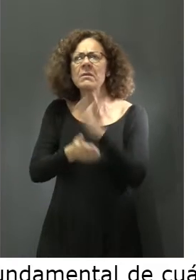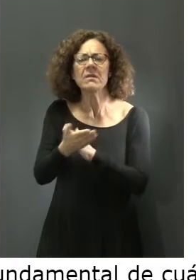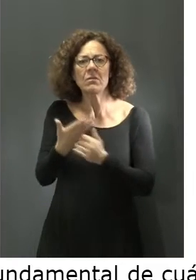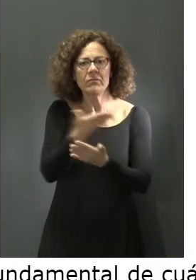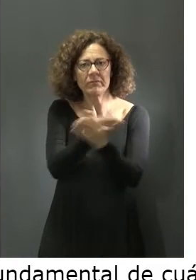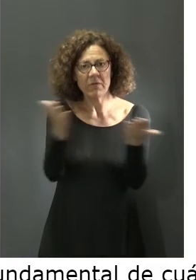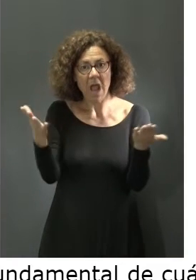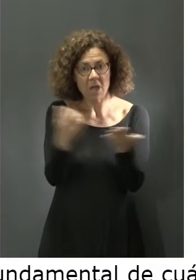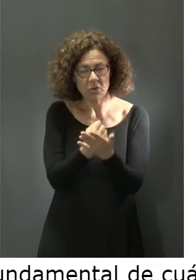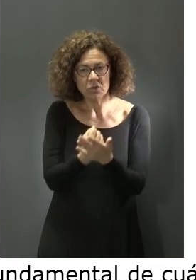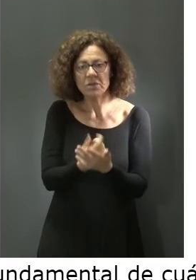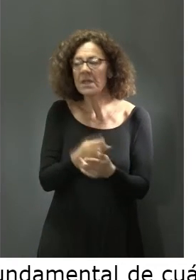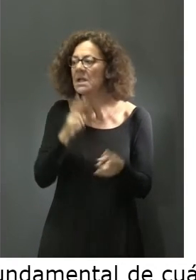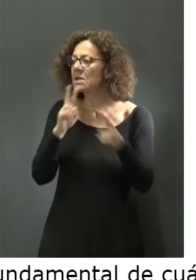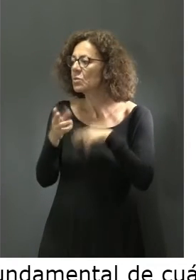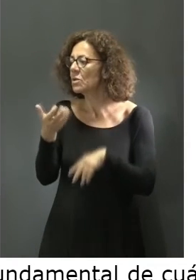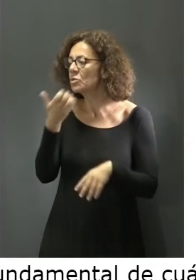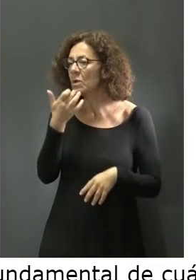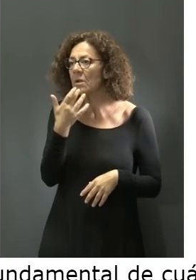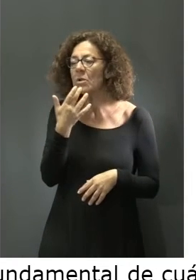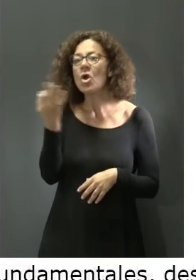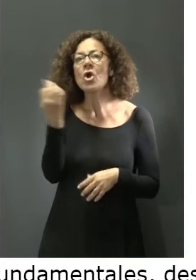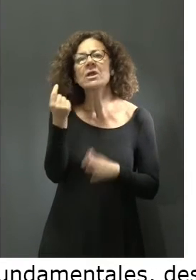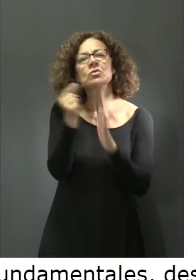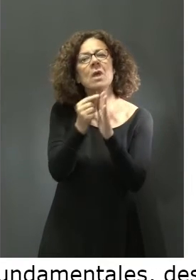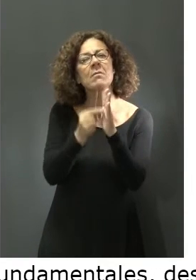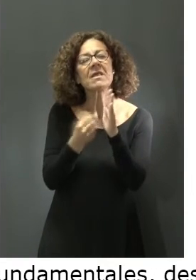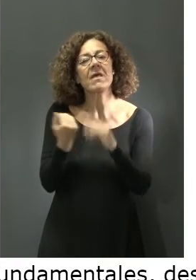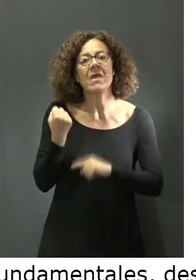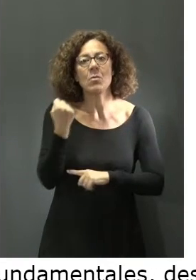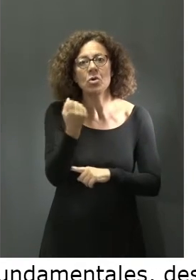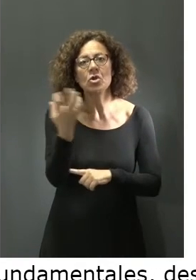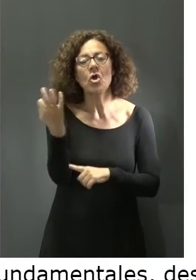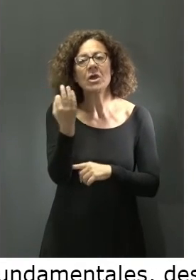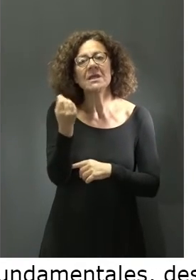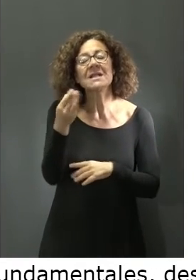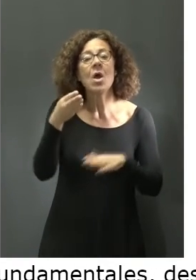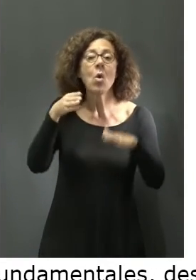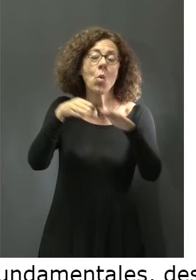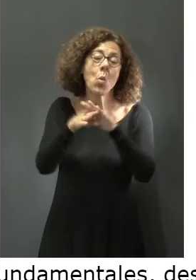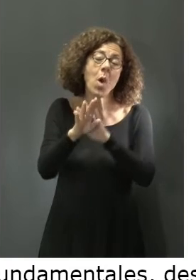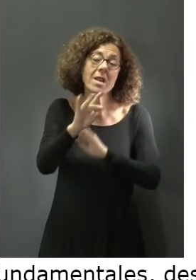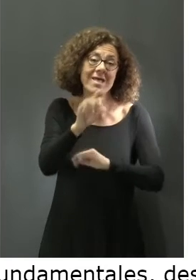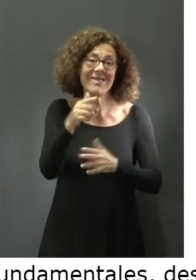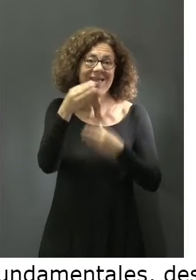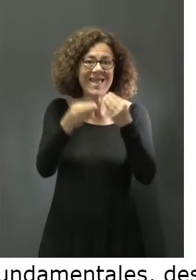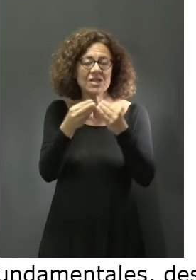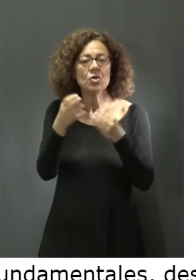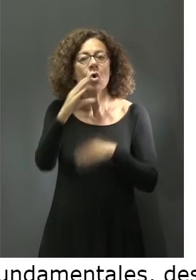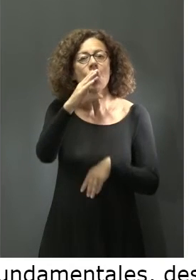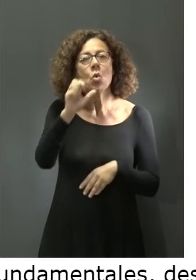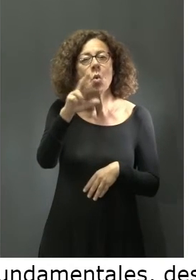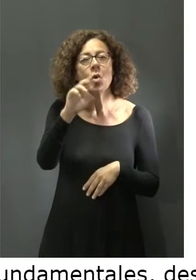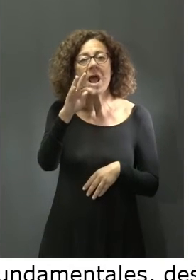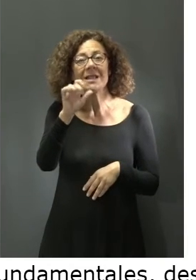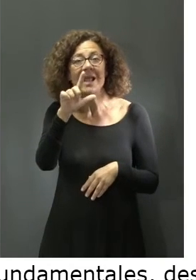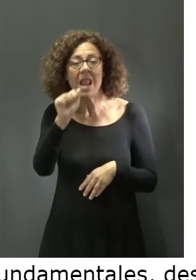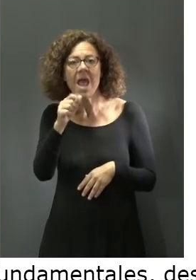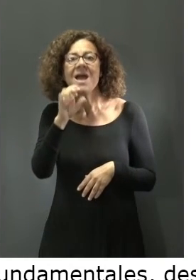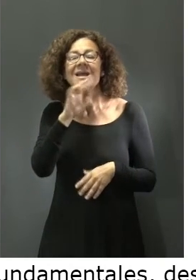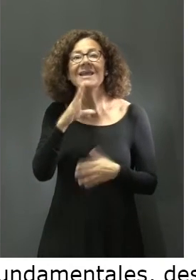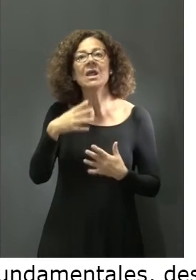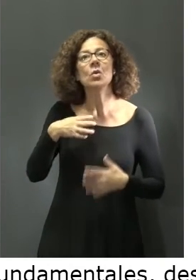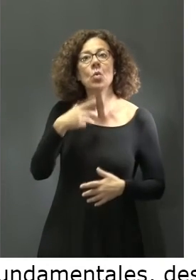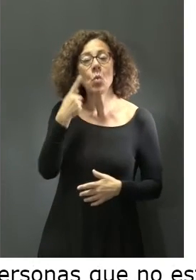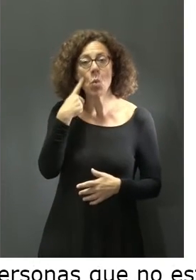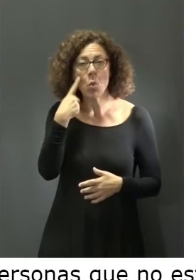Y les contestamos, por ejemplo, qué es una medida de apoyo, qué es la guarda de hecho, qué es la curatela, quién puede ser curador, qué obligaciones